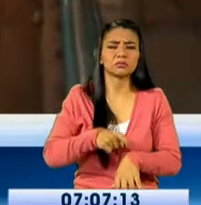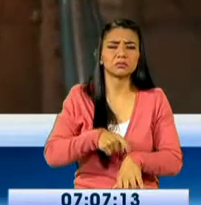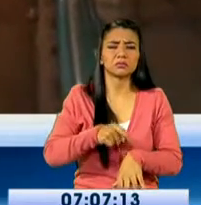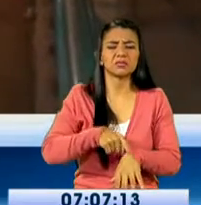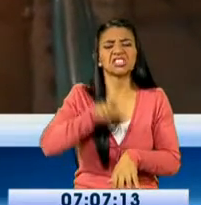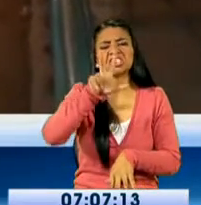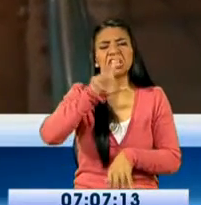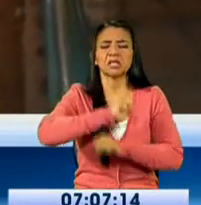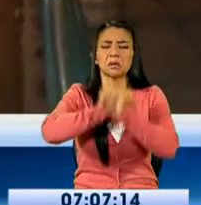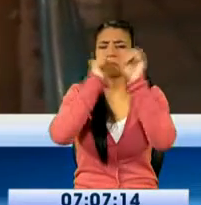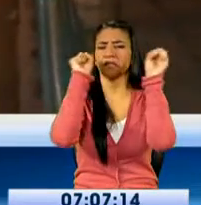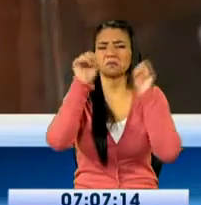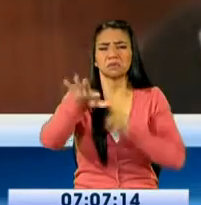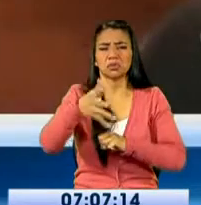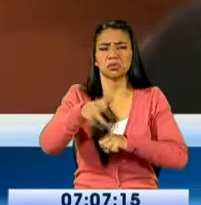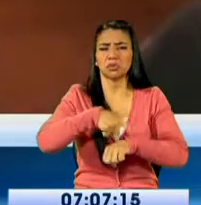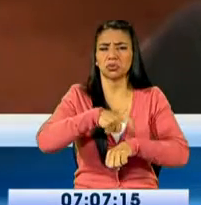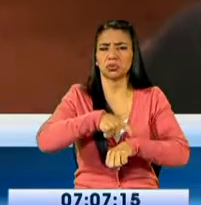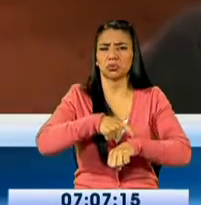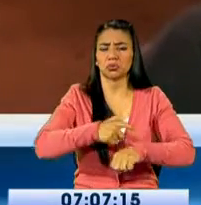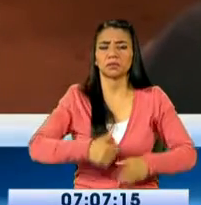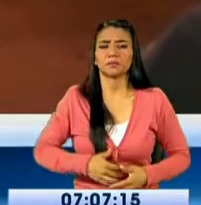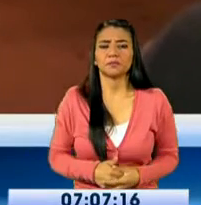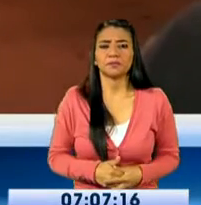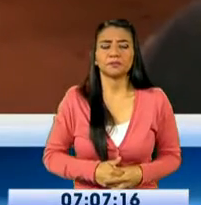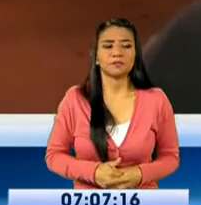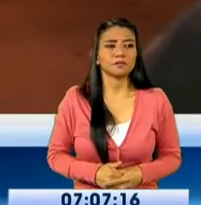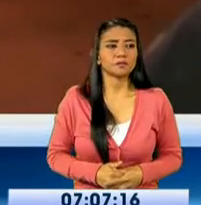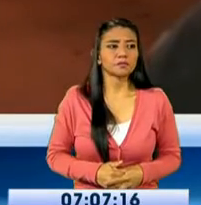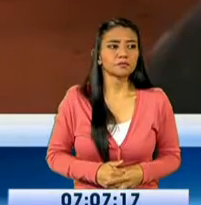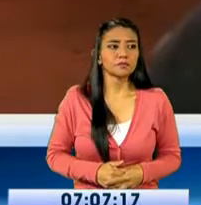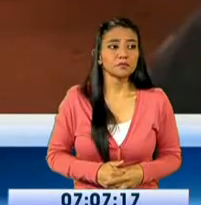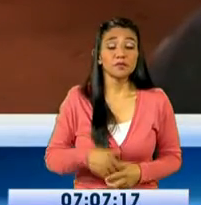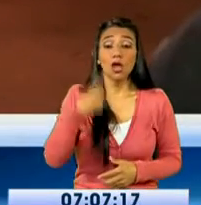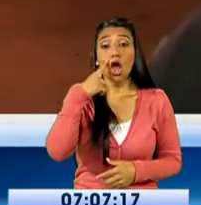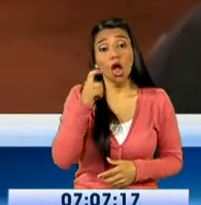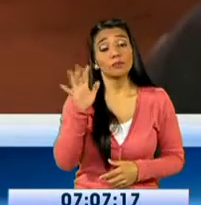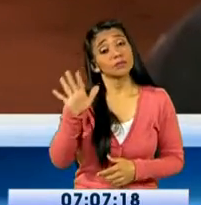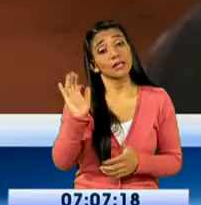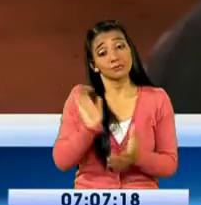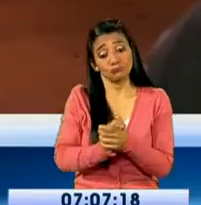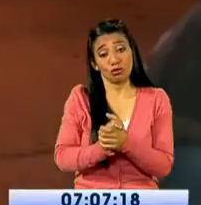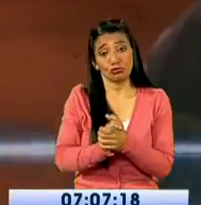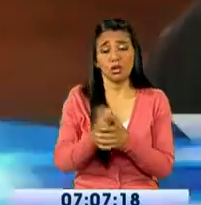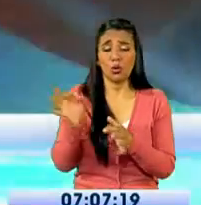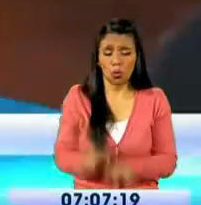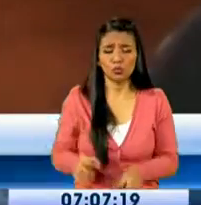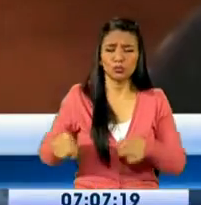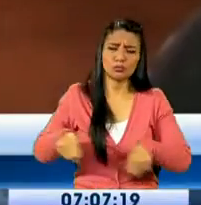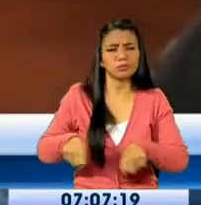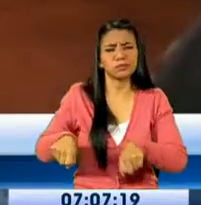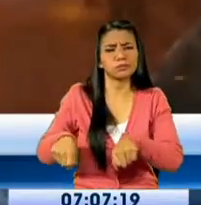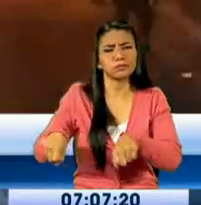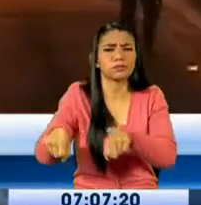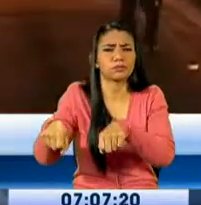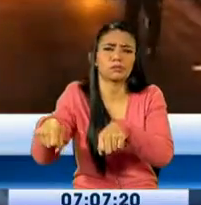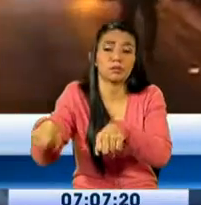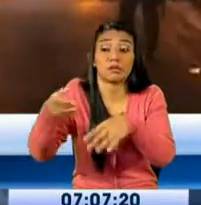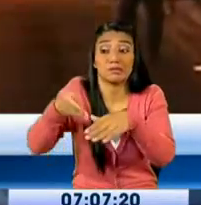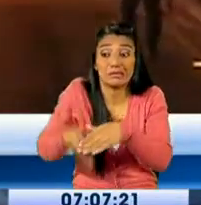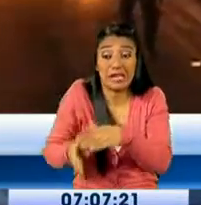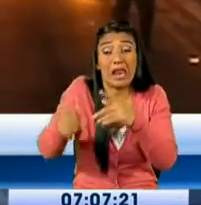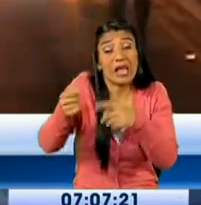3 de la madrugada. Que el señor ha llegado con su esposa al entrar a su casa. Es donde